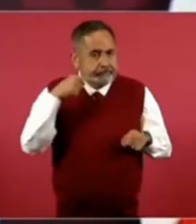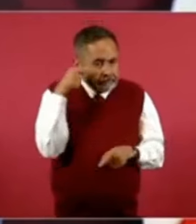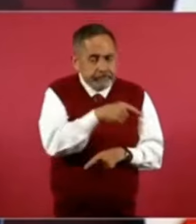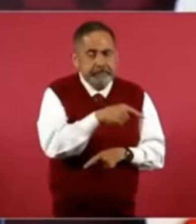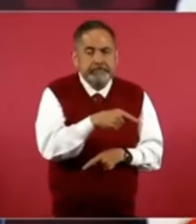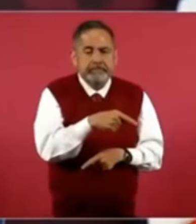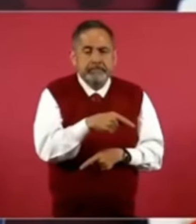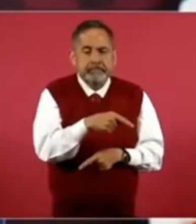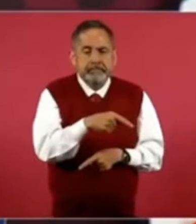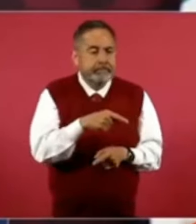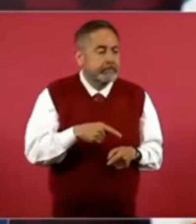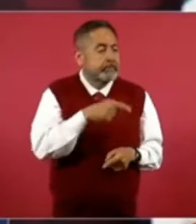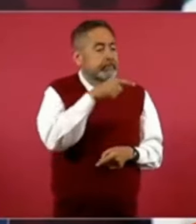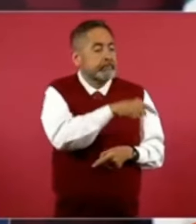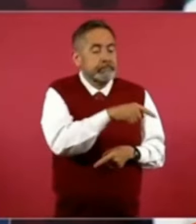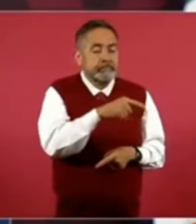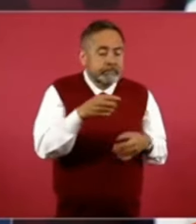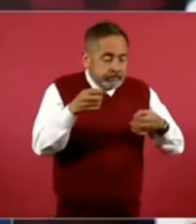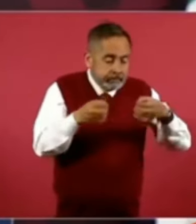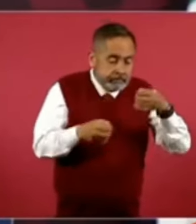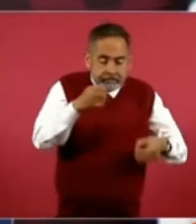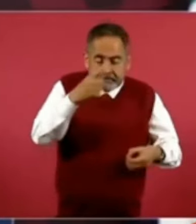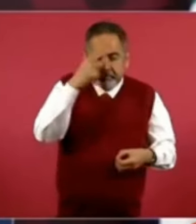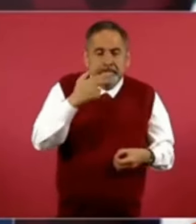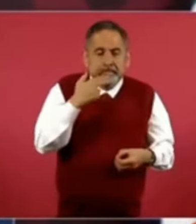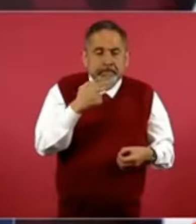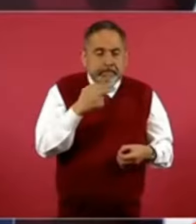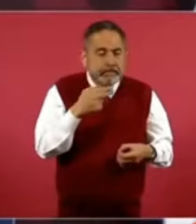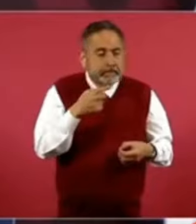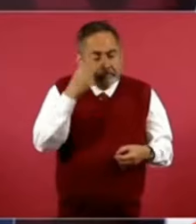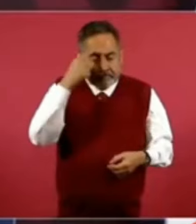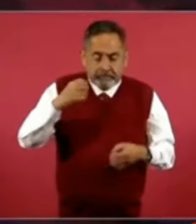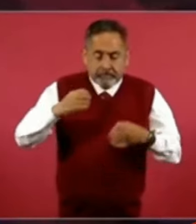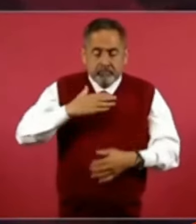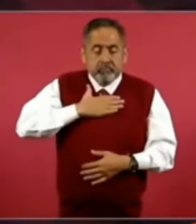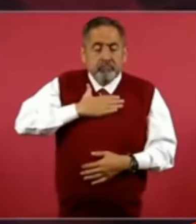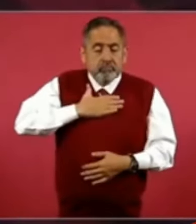que está para hacer justicia